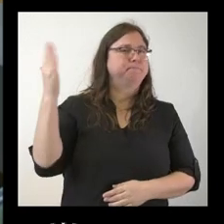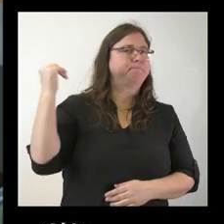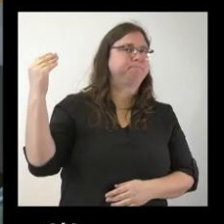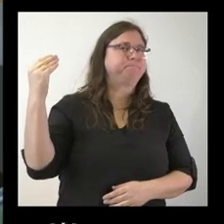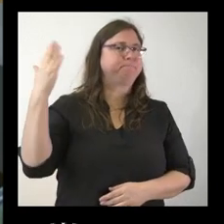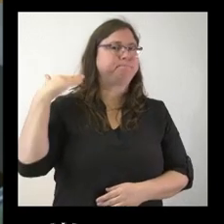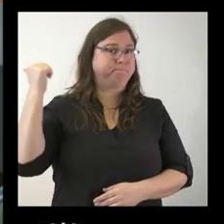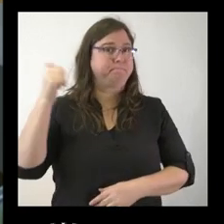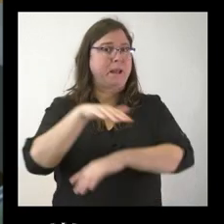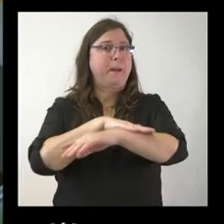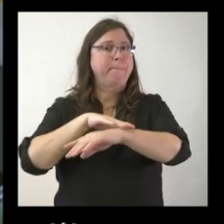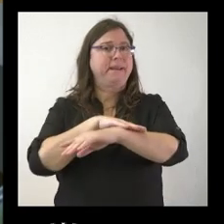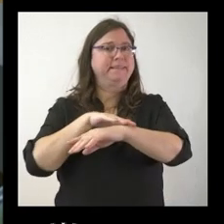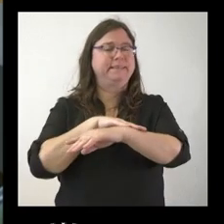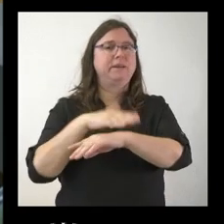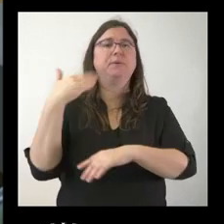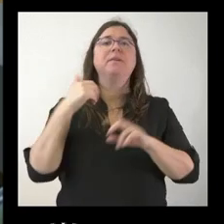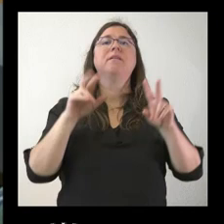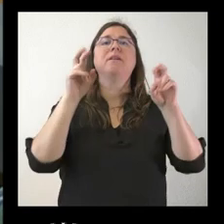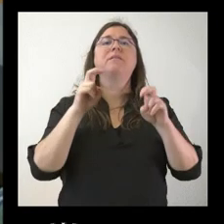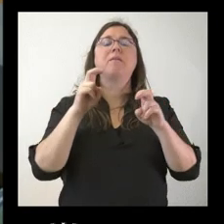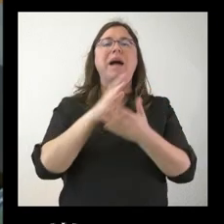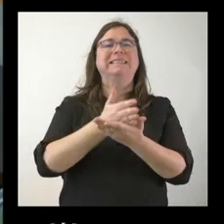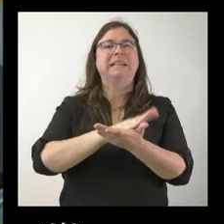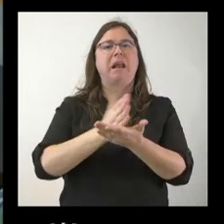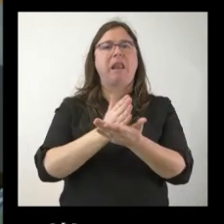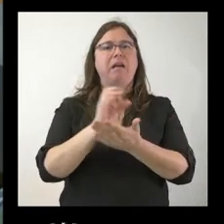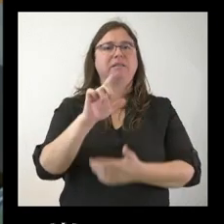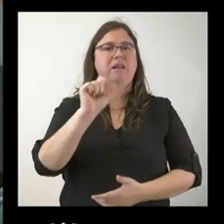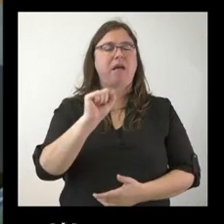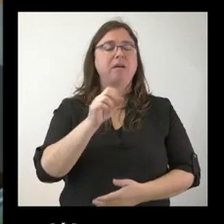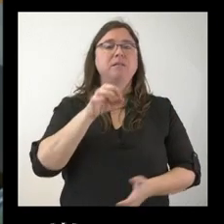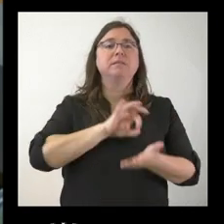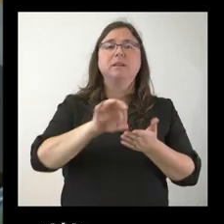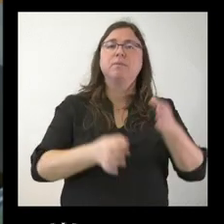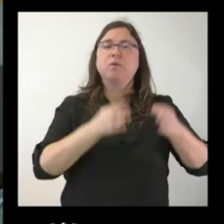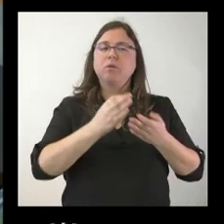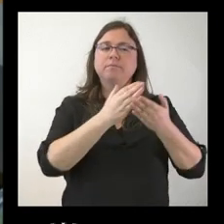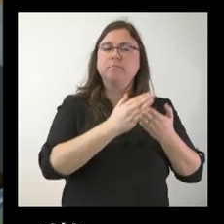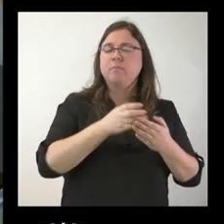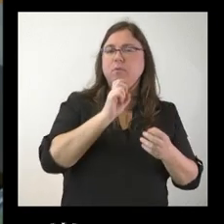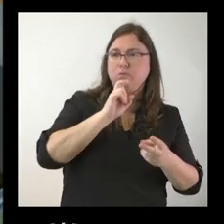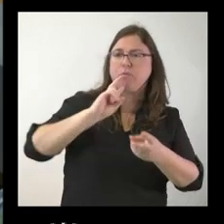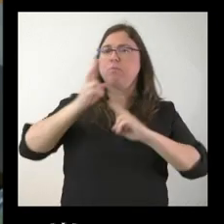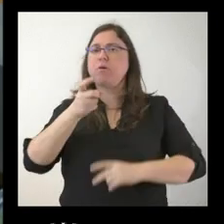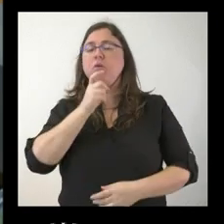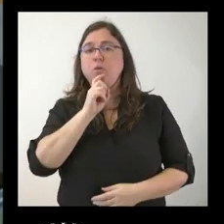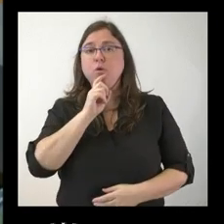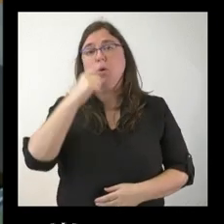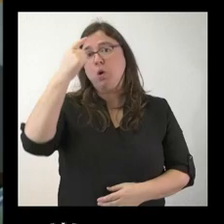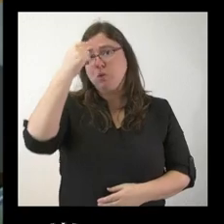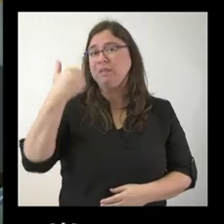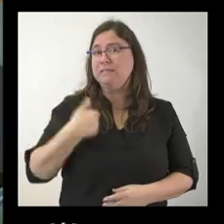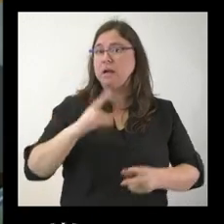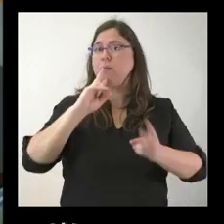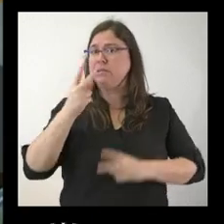que el Ministerio hizo la junta por el tema del serla los servicios jurídicos estaban estudiando Cómo contestar a ese requerimiento no sé si se ya